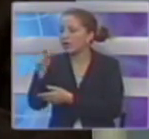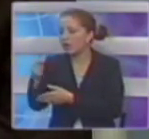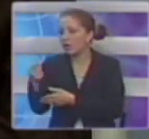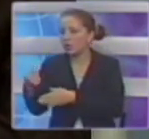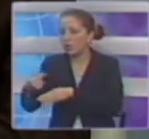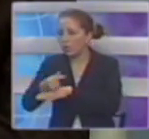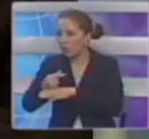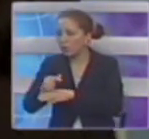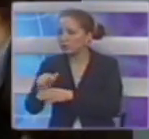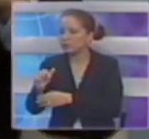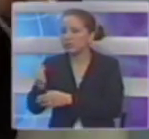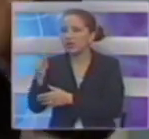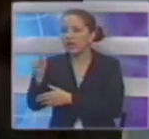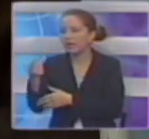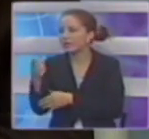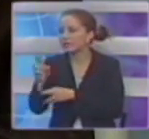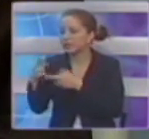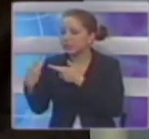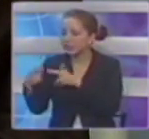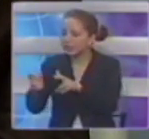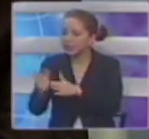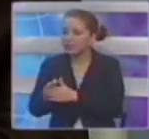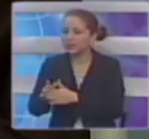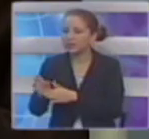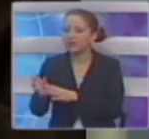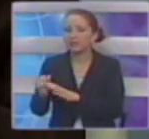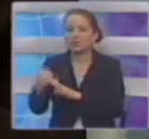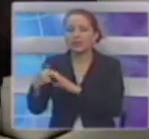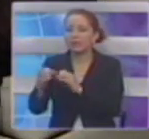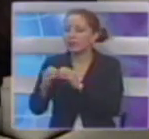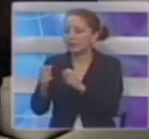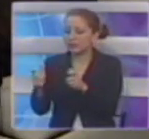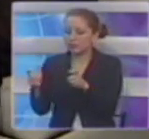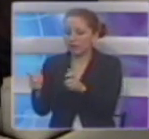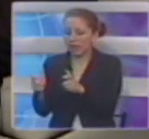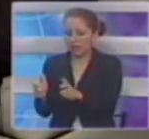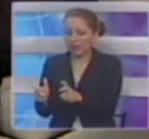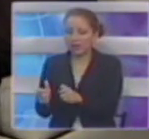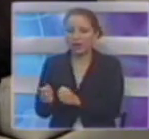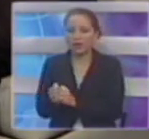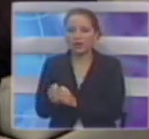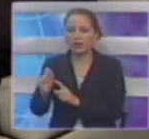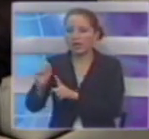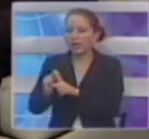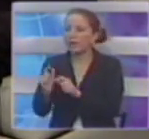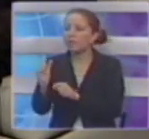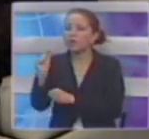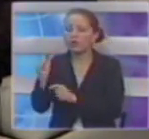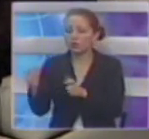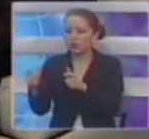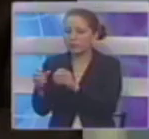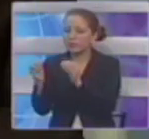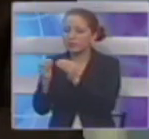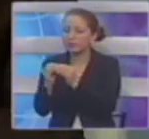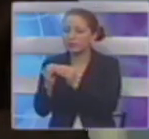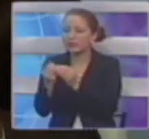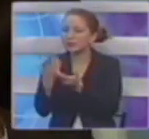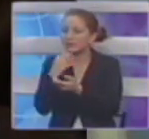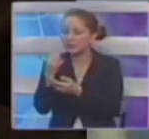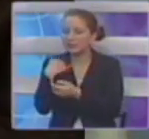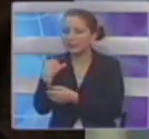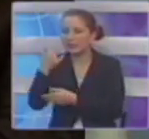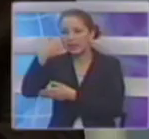10.000 hectáreas en Los Ríos, 10.000 hectáreas en la provincia de Santo Domingo. Producir menos banano en esa zona. Para hacer ganadería intensiva